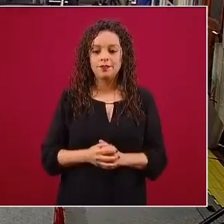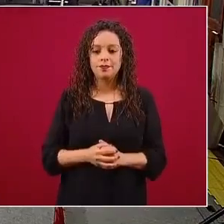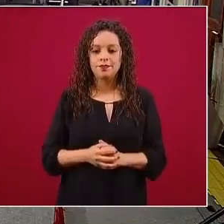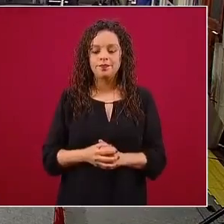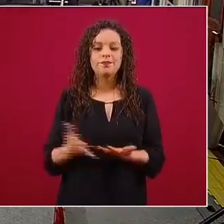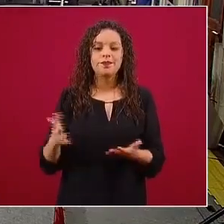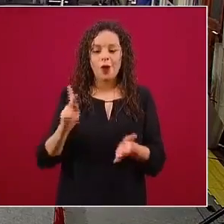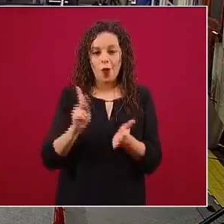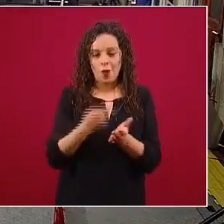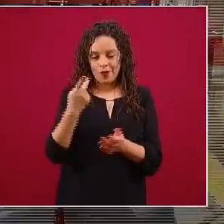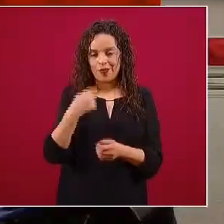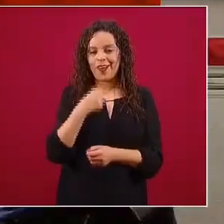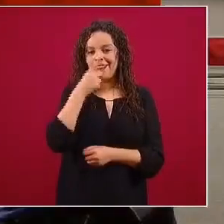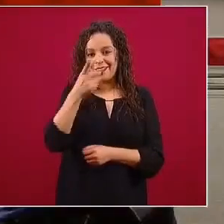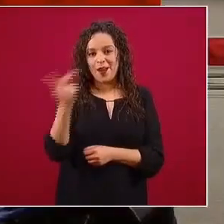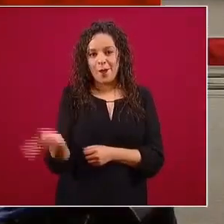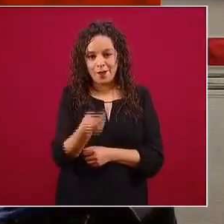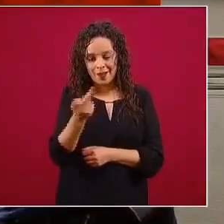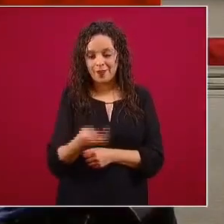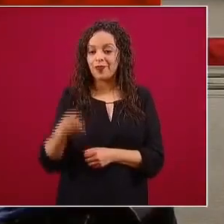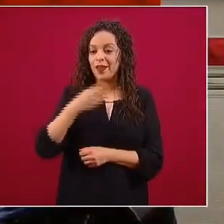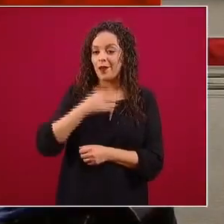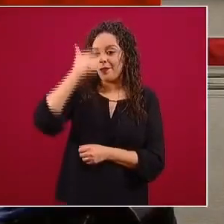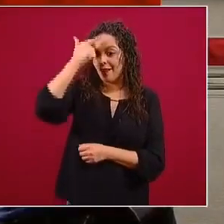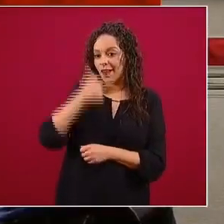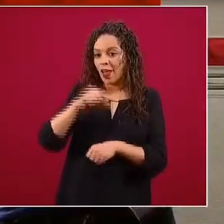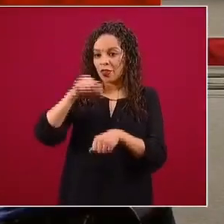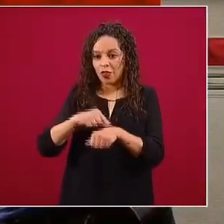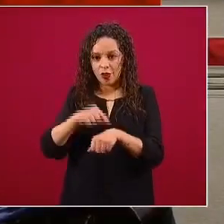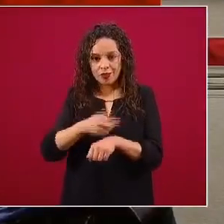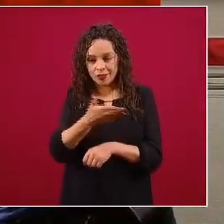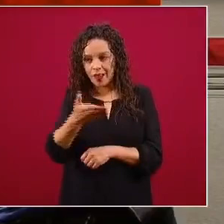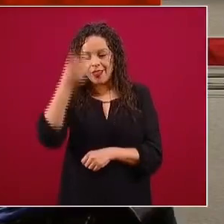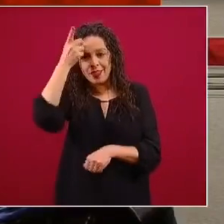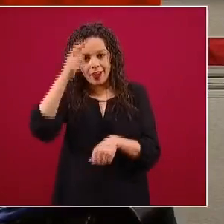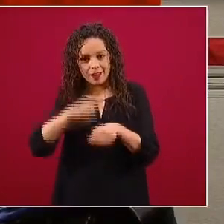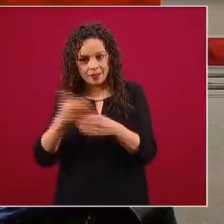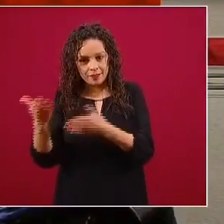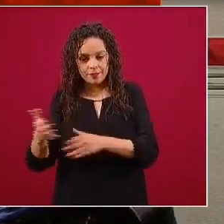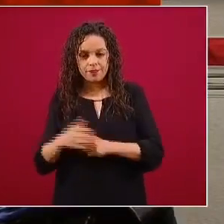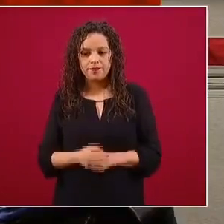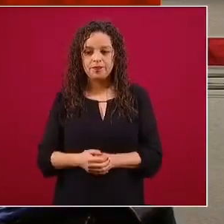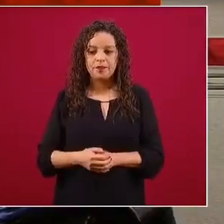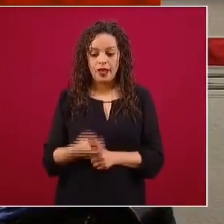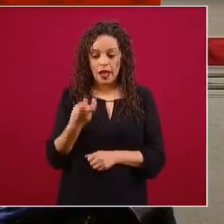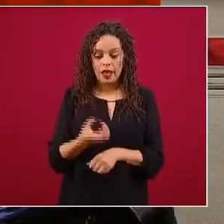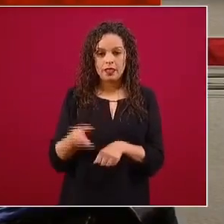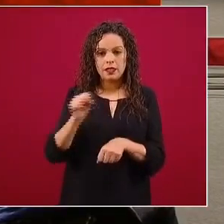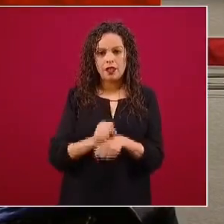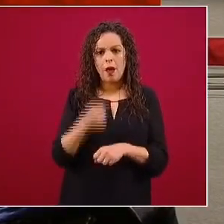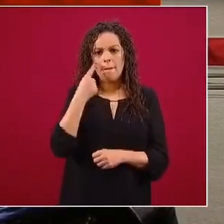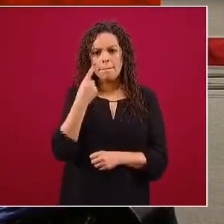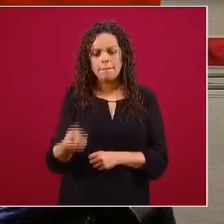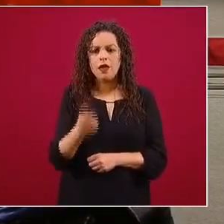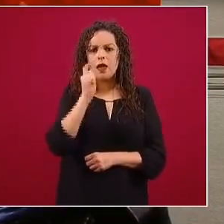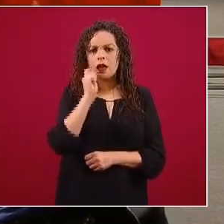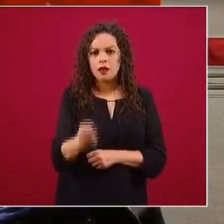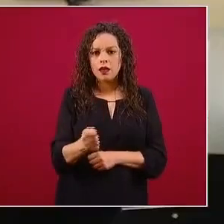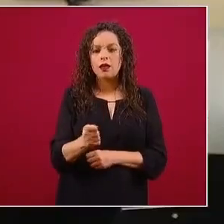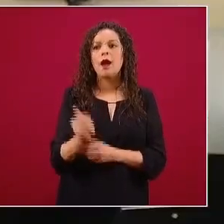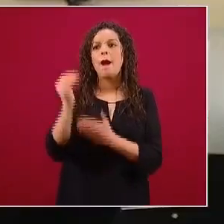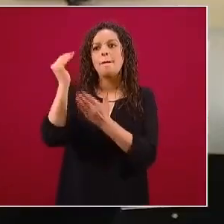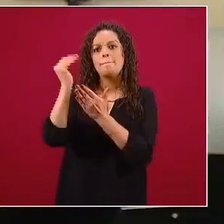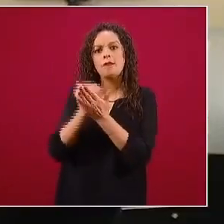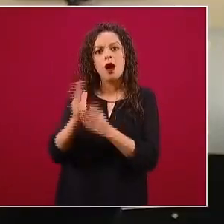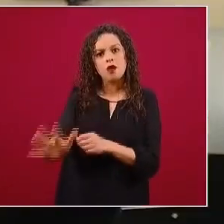Repito la pregunta. Buenas noches, doctor. Buenas noches, director. En la semana estuvimos viendo que ya hay una desaceleración de la